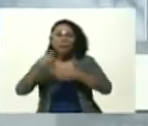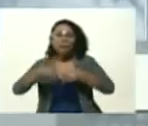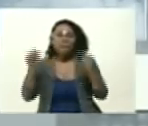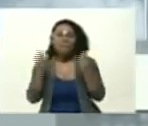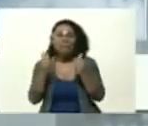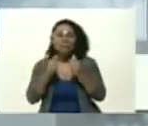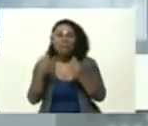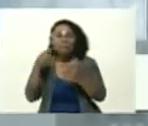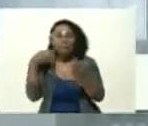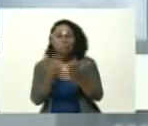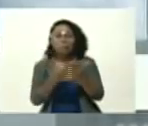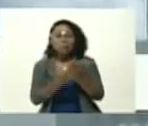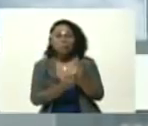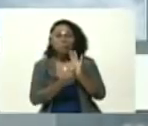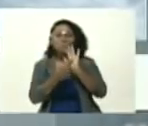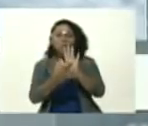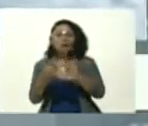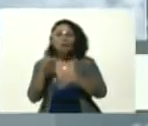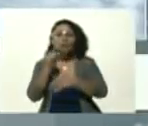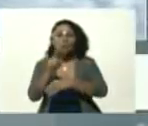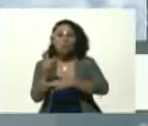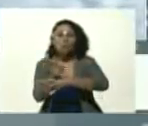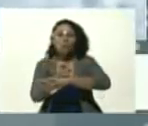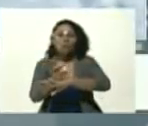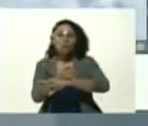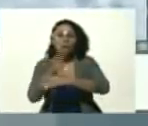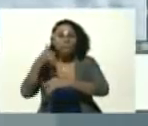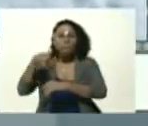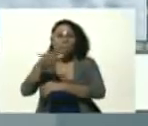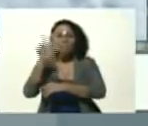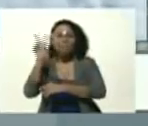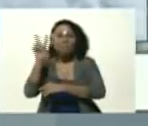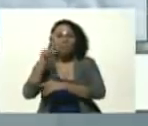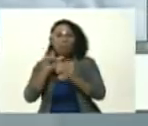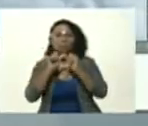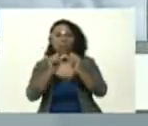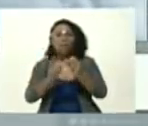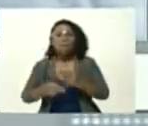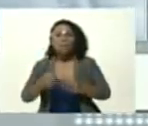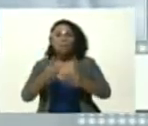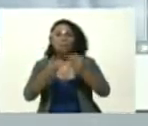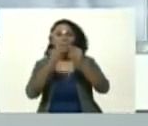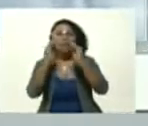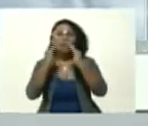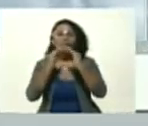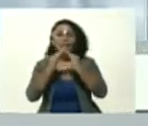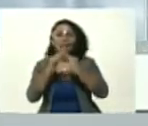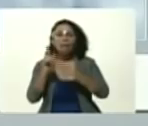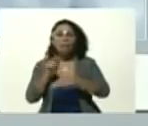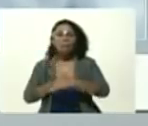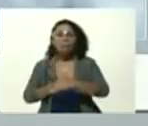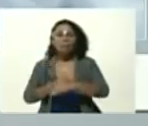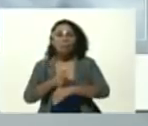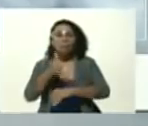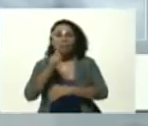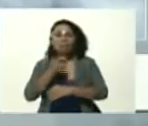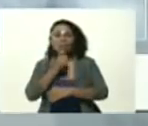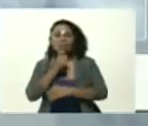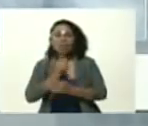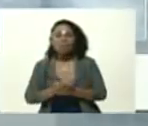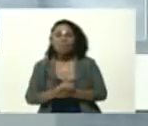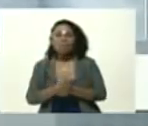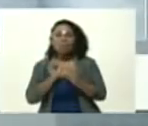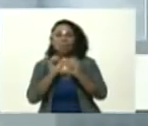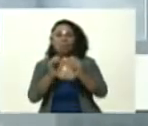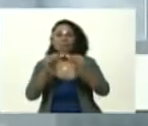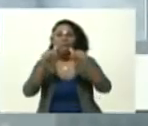lo que demuestra que su gobierno, que el pueblo venezolano sigue construyendo vivienda aún en los momentos más adversos. Seguiremos